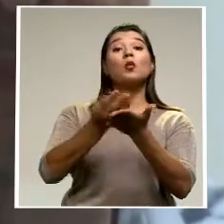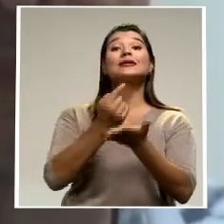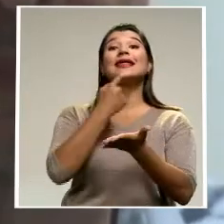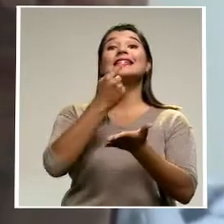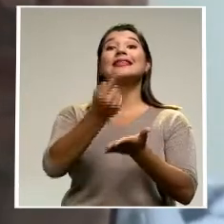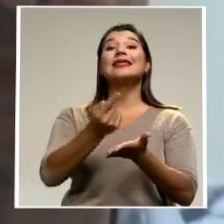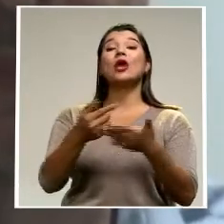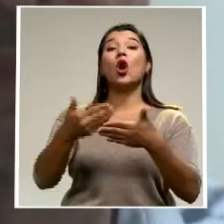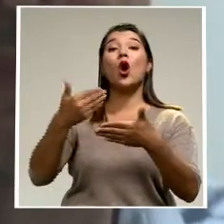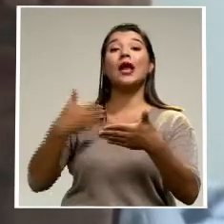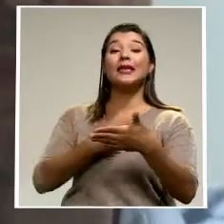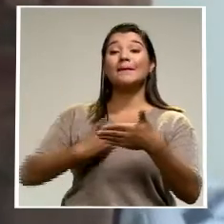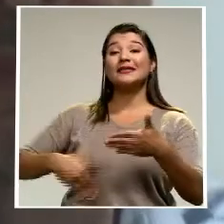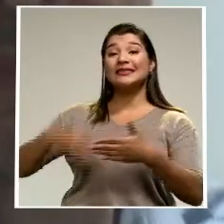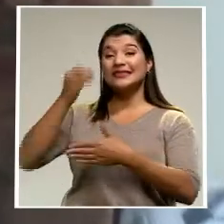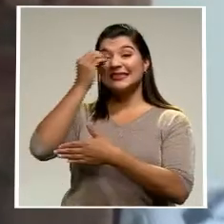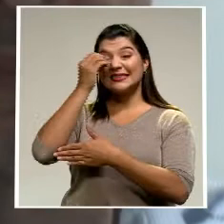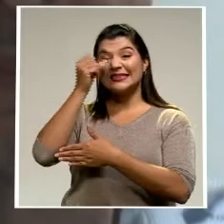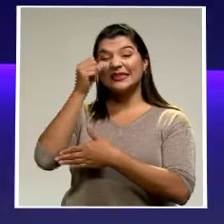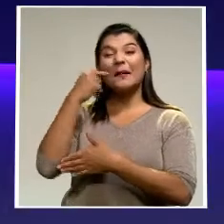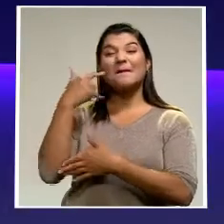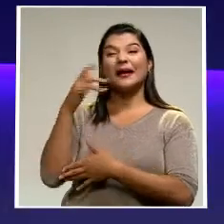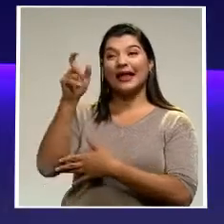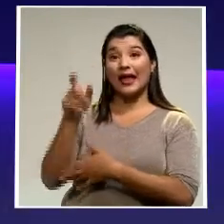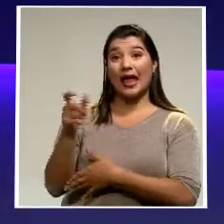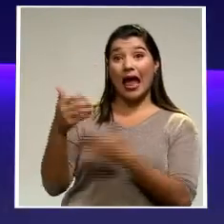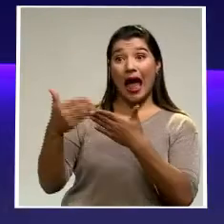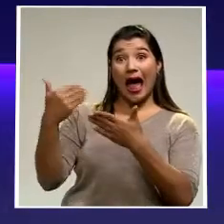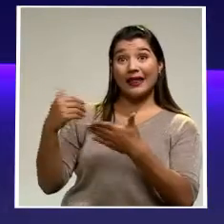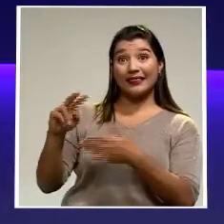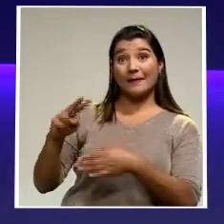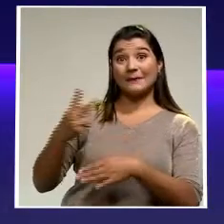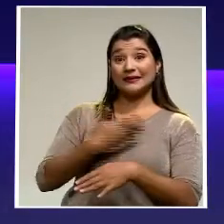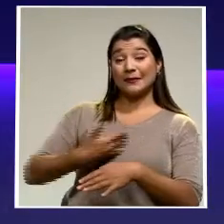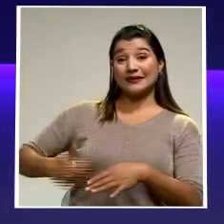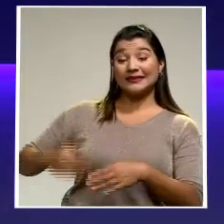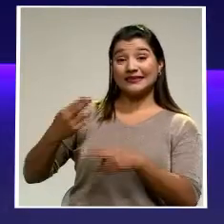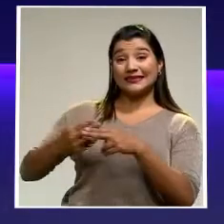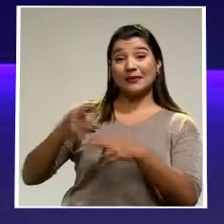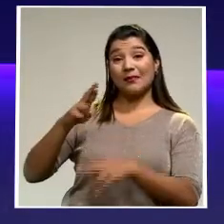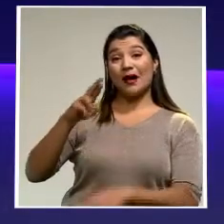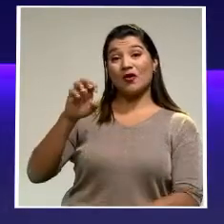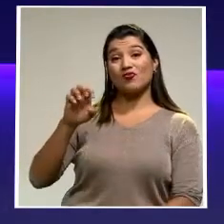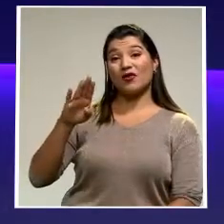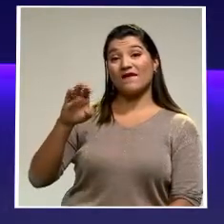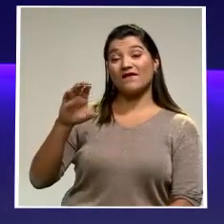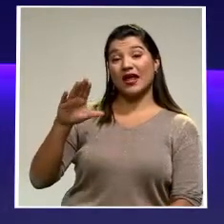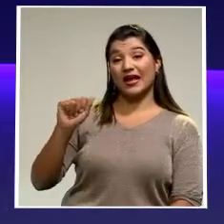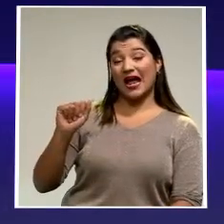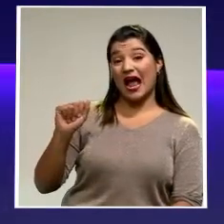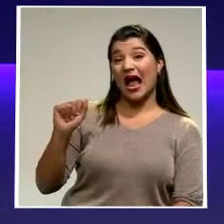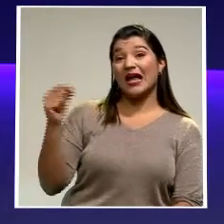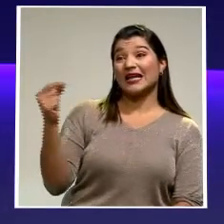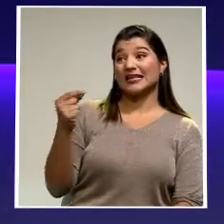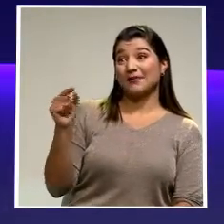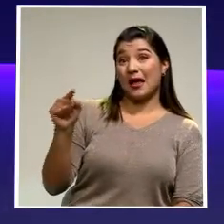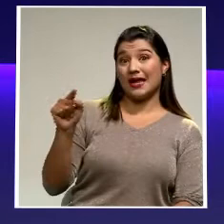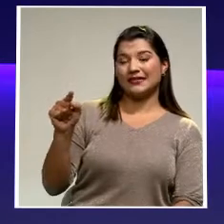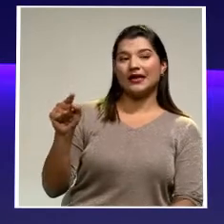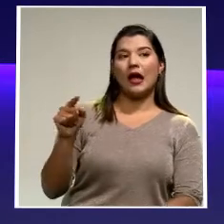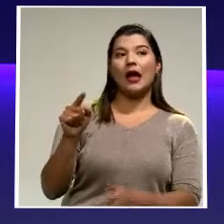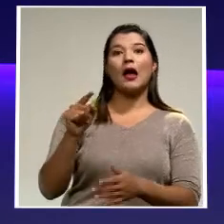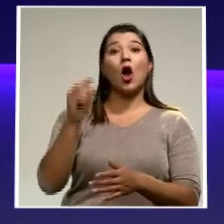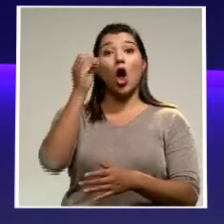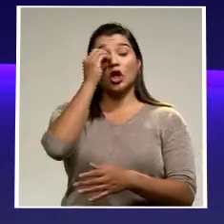ex vicepresidenta Rebeca Greenspan fuese la candidata por Liberación Nacional para